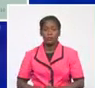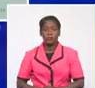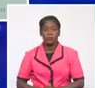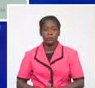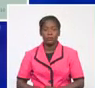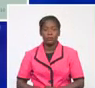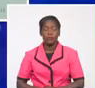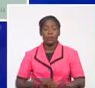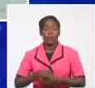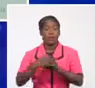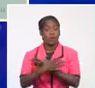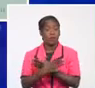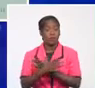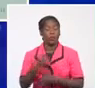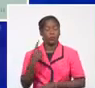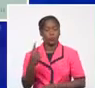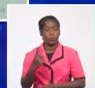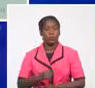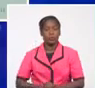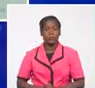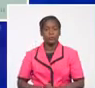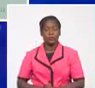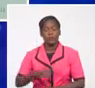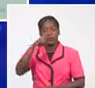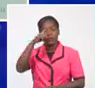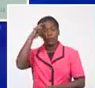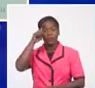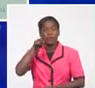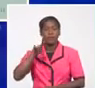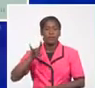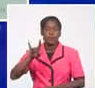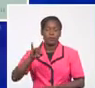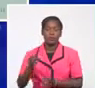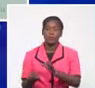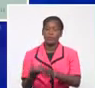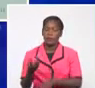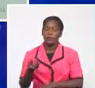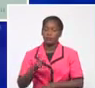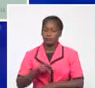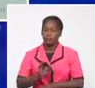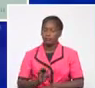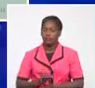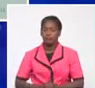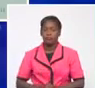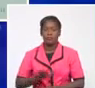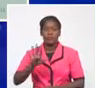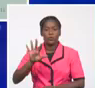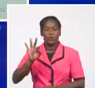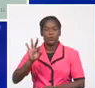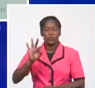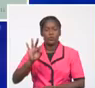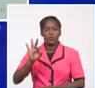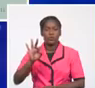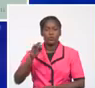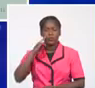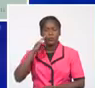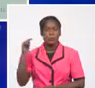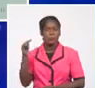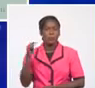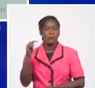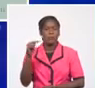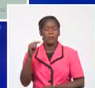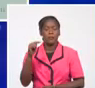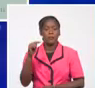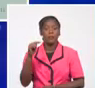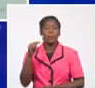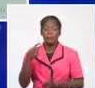Espíritu, 19 casos autóctonos, podemos decir que 58 menos que la jornada anterior. De